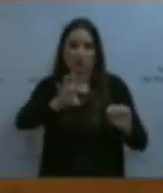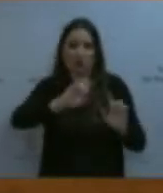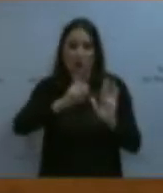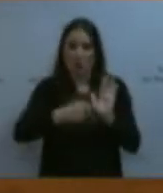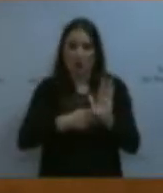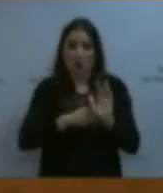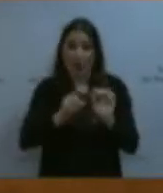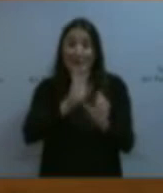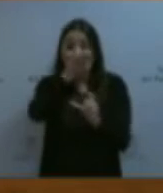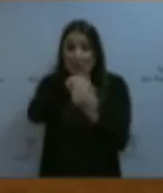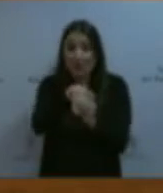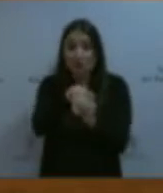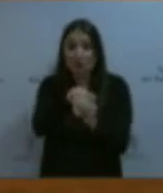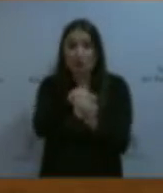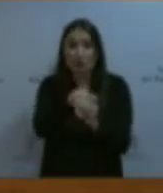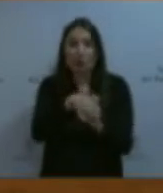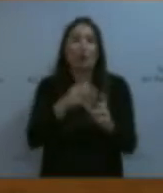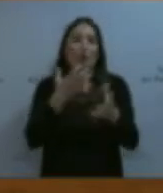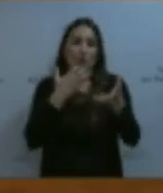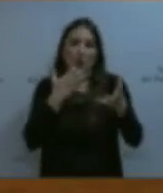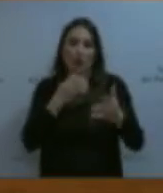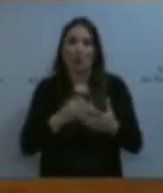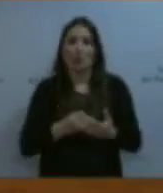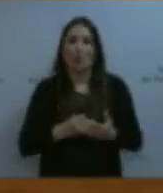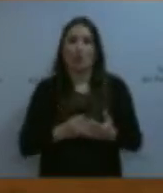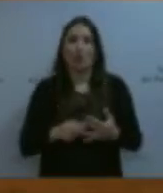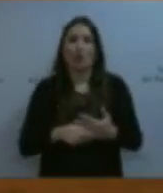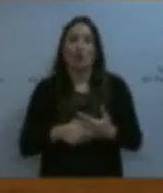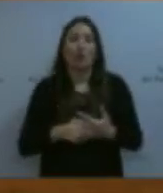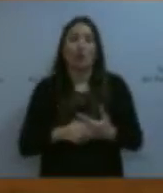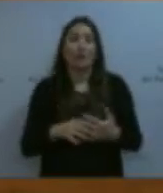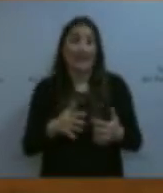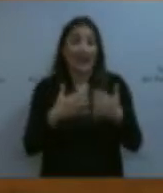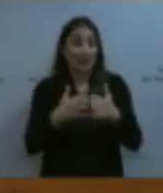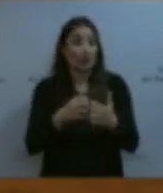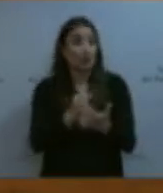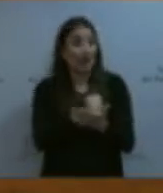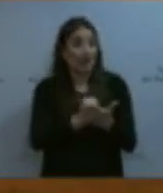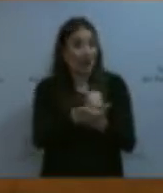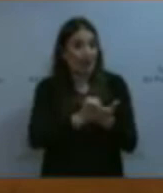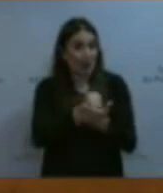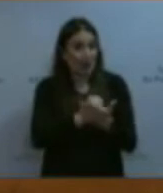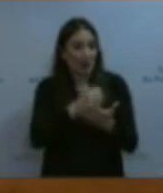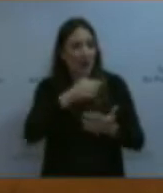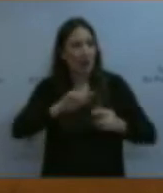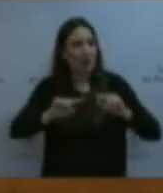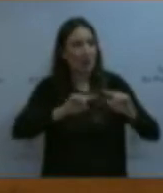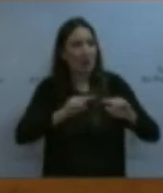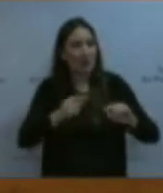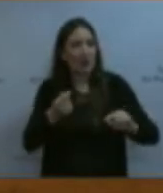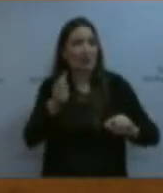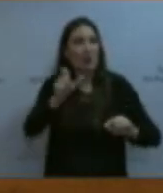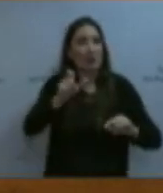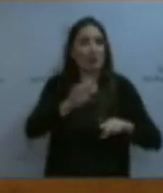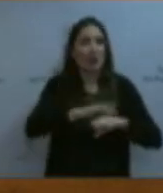de la cual incluiríamos tamén, por exemplo, el facer frente a la industria farmacéutica a la hora de fixar los precios de la hepatitis C.